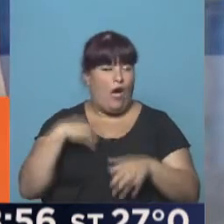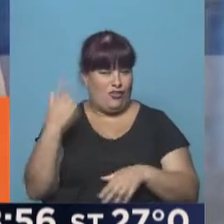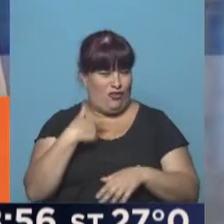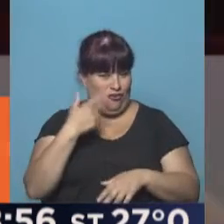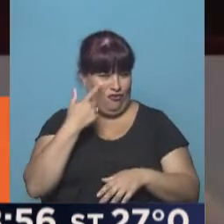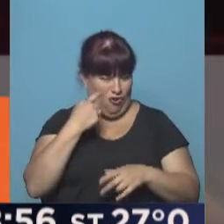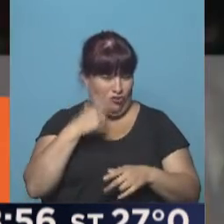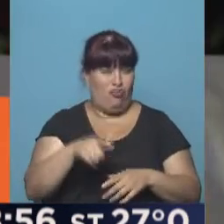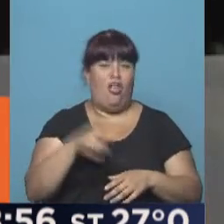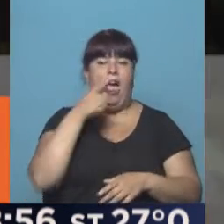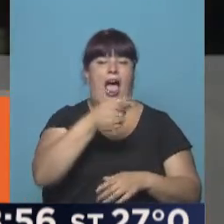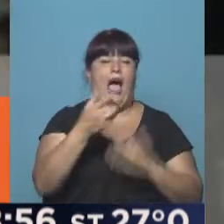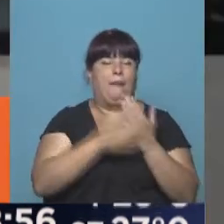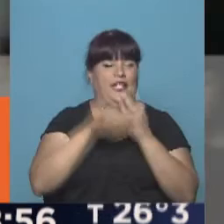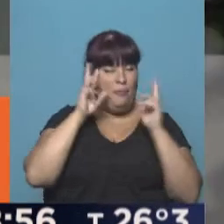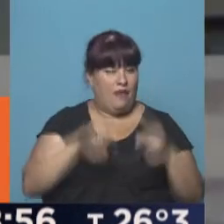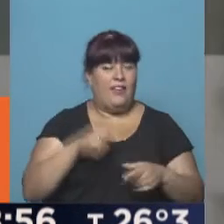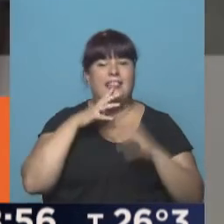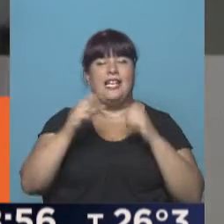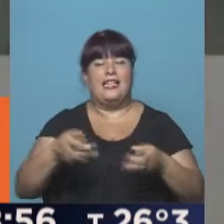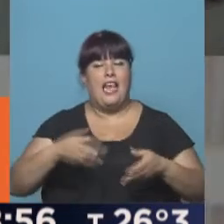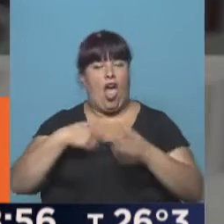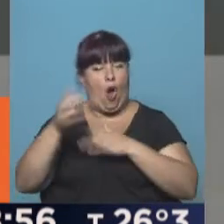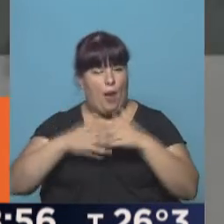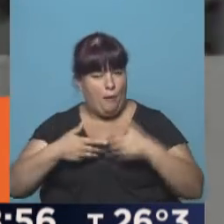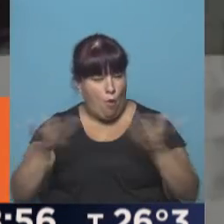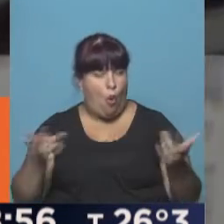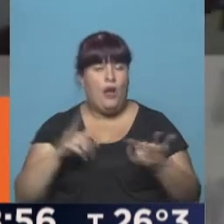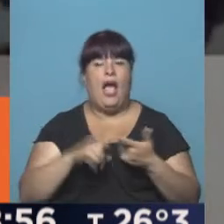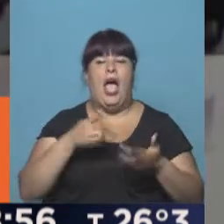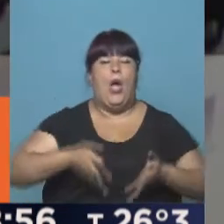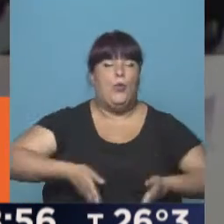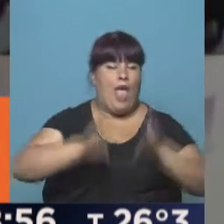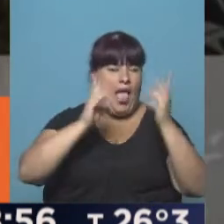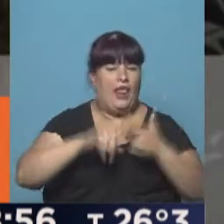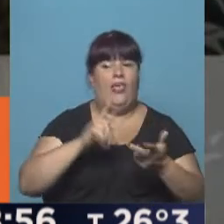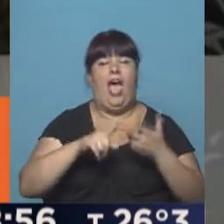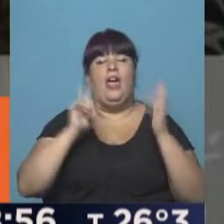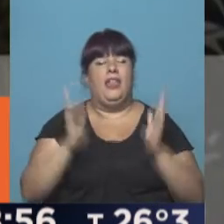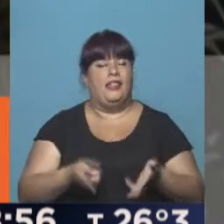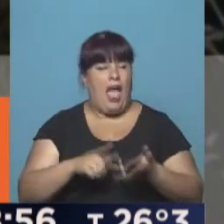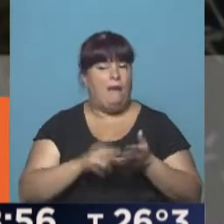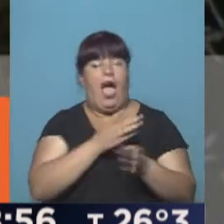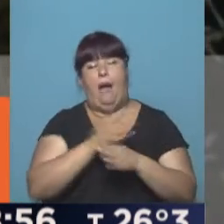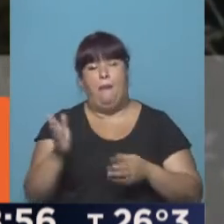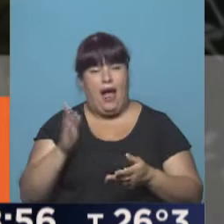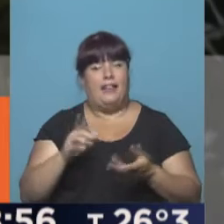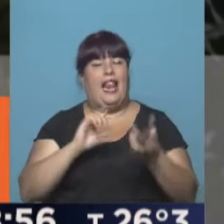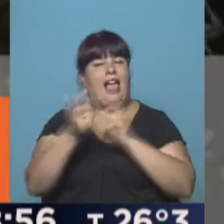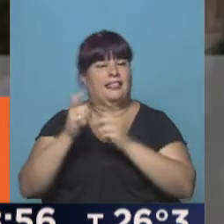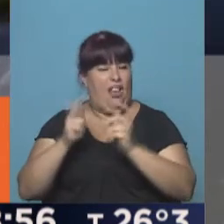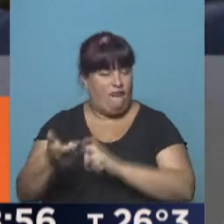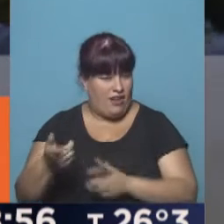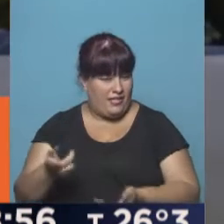auditamos al Ministerio de Planificación, a la Secretaría de Obras Públicas, a Vialidad y también, por otro lado, las